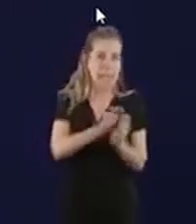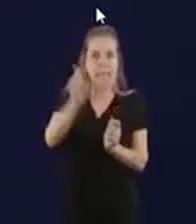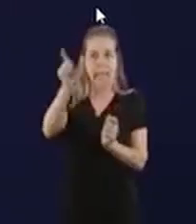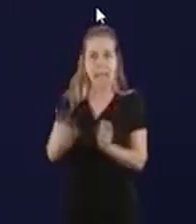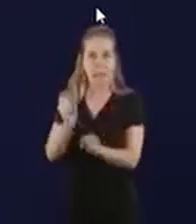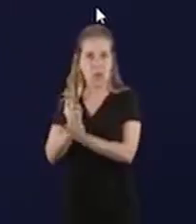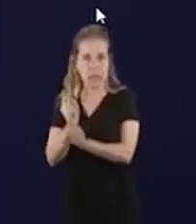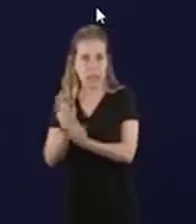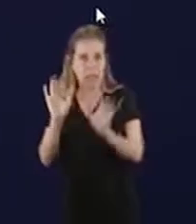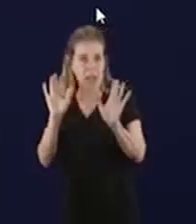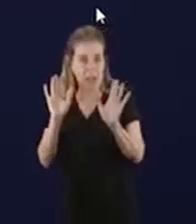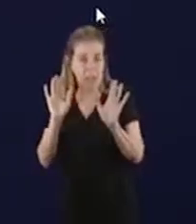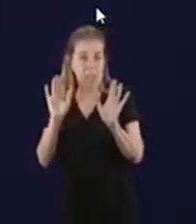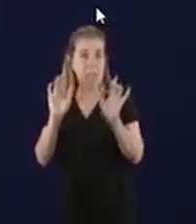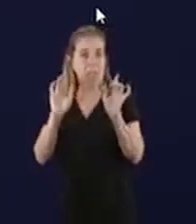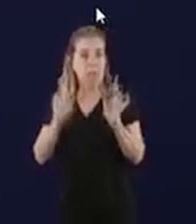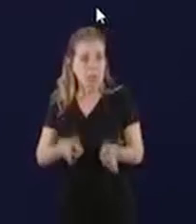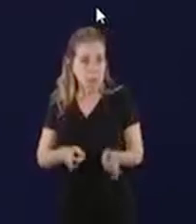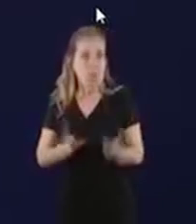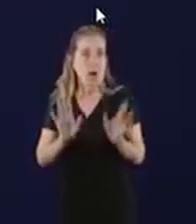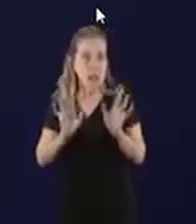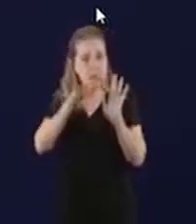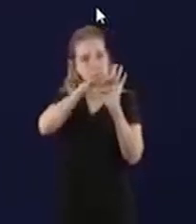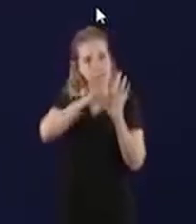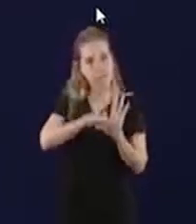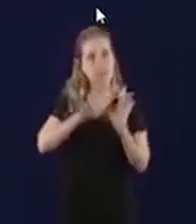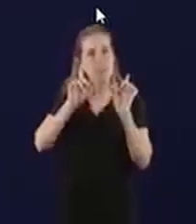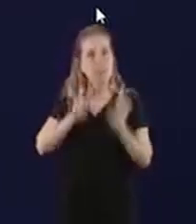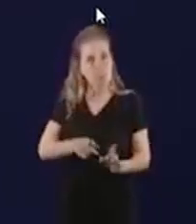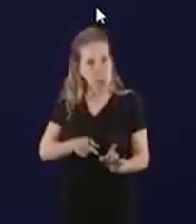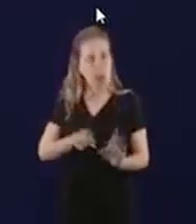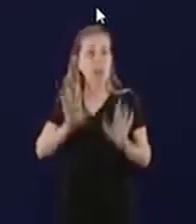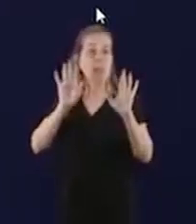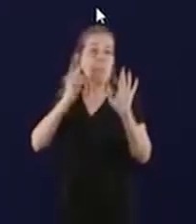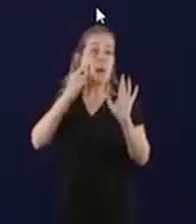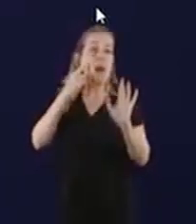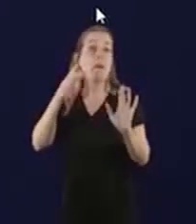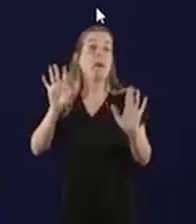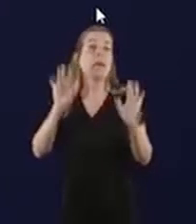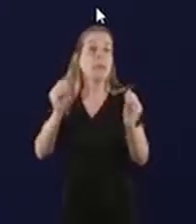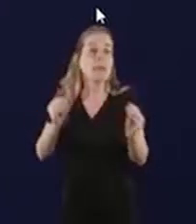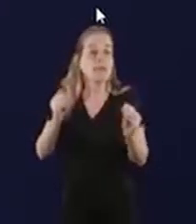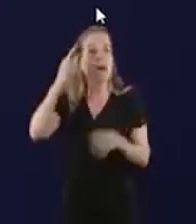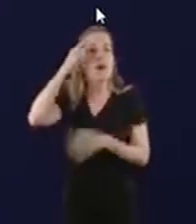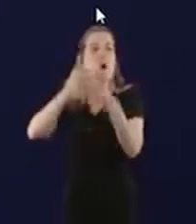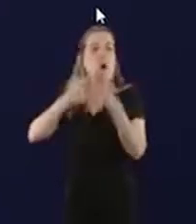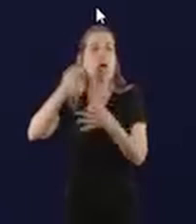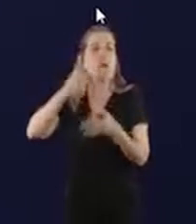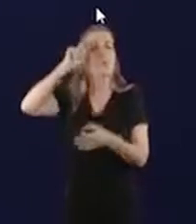empleado de todas maneras por supuesto que esto correrá su suerte judicial